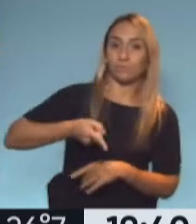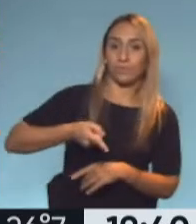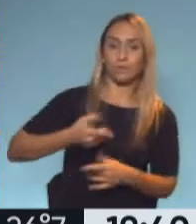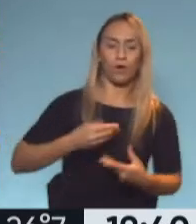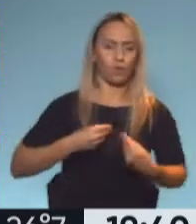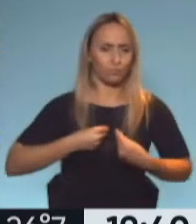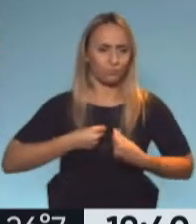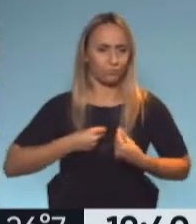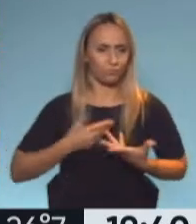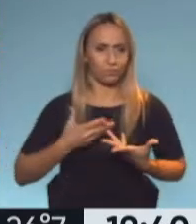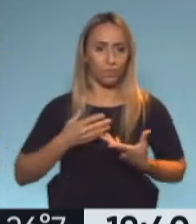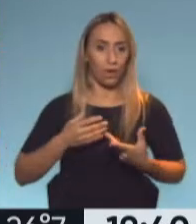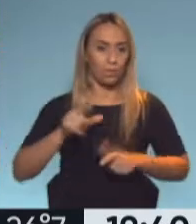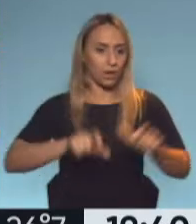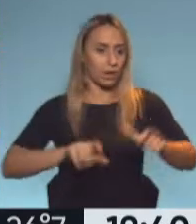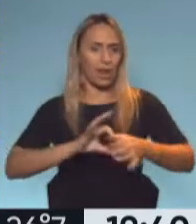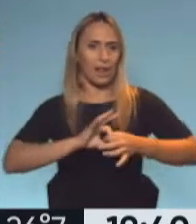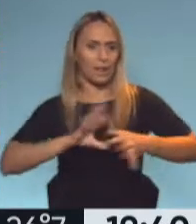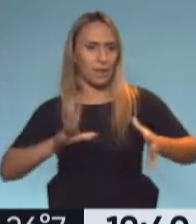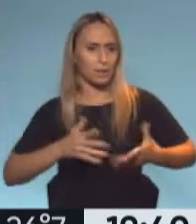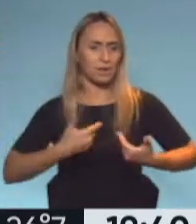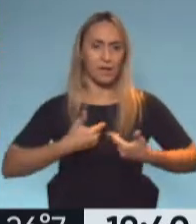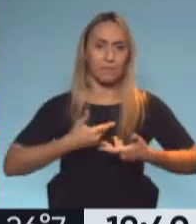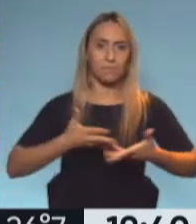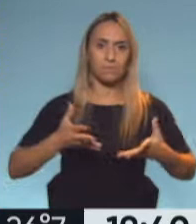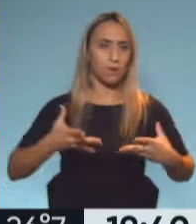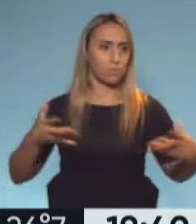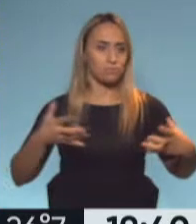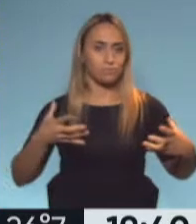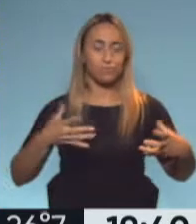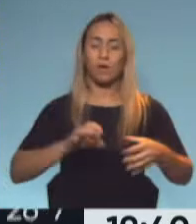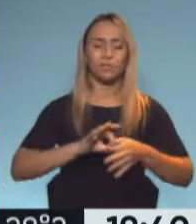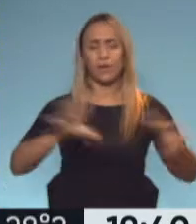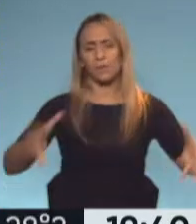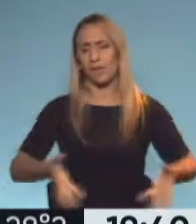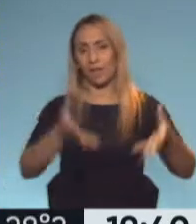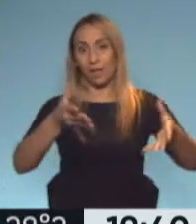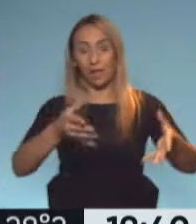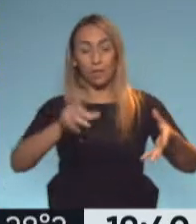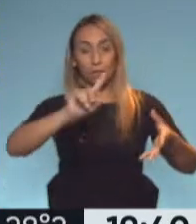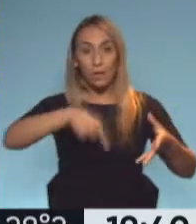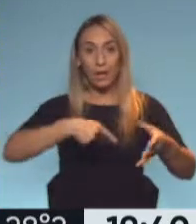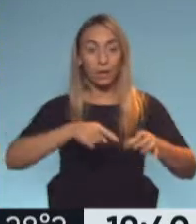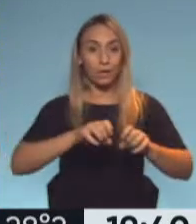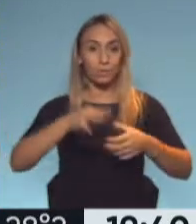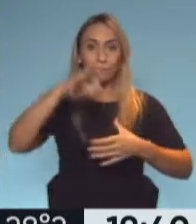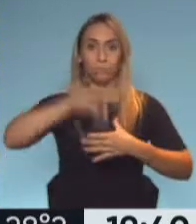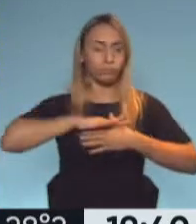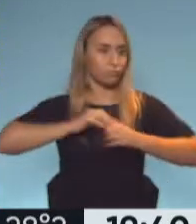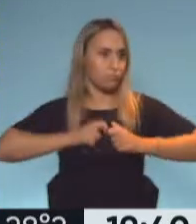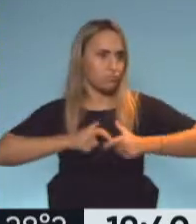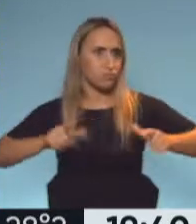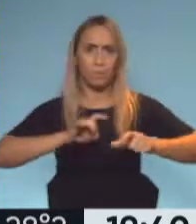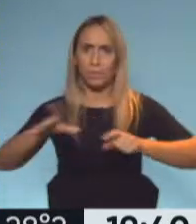espíritu supuestamente libre que hizo que los contagios explotaran, que sea una curva exponencial, donde hoy tenemos